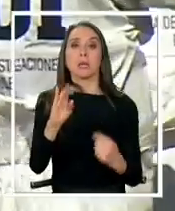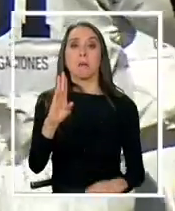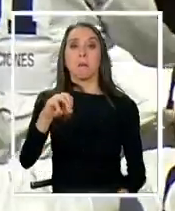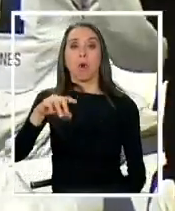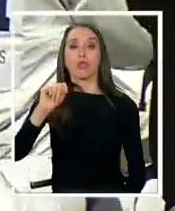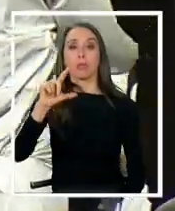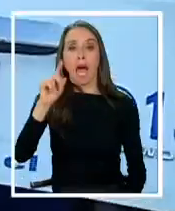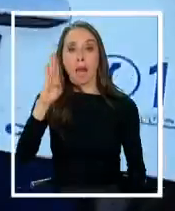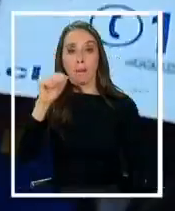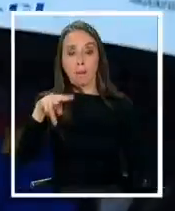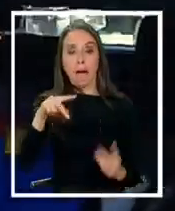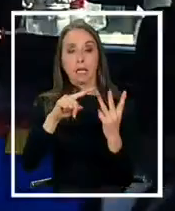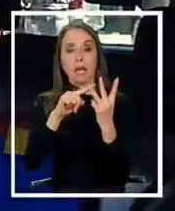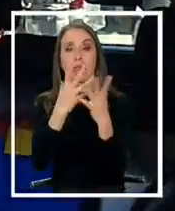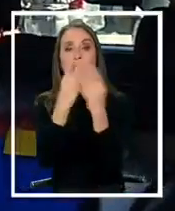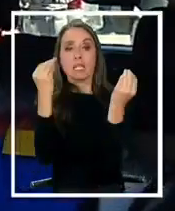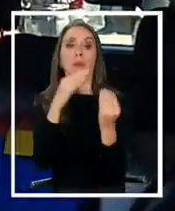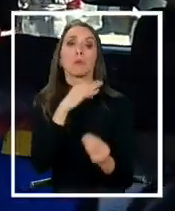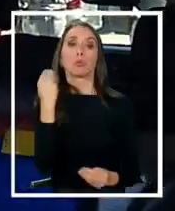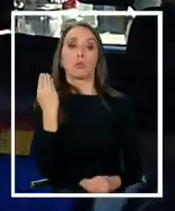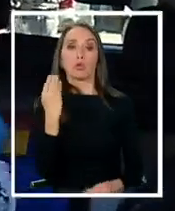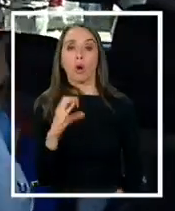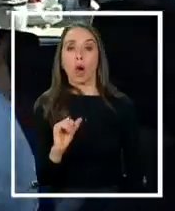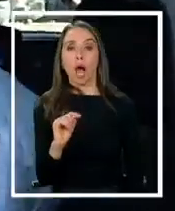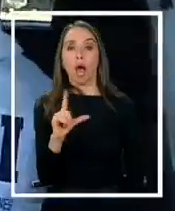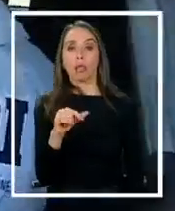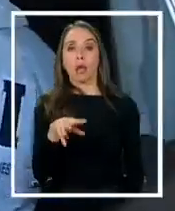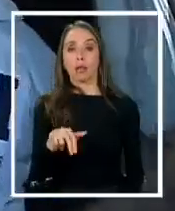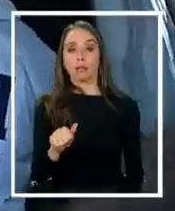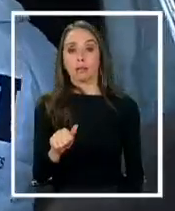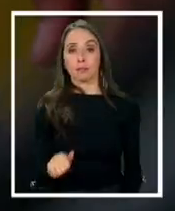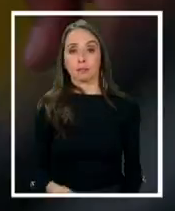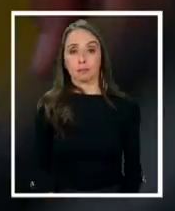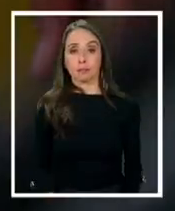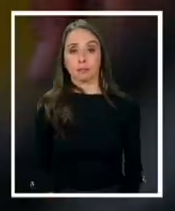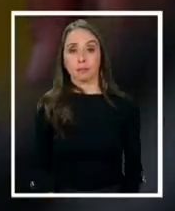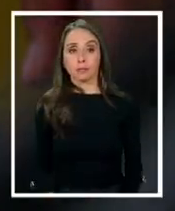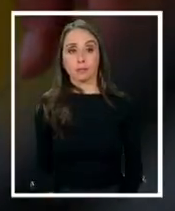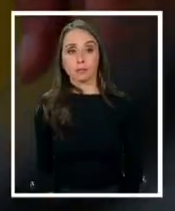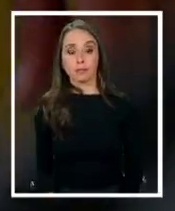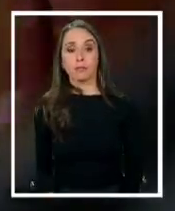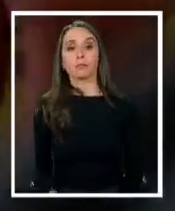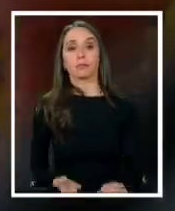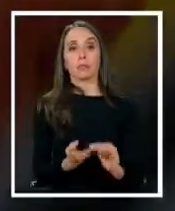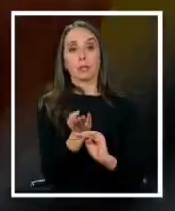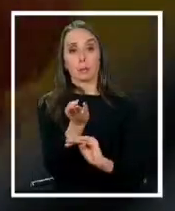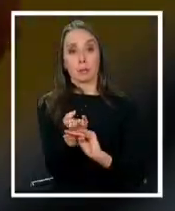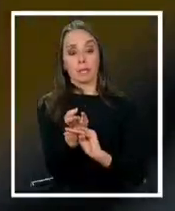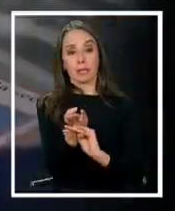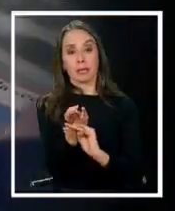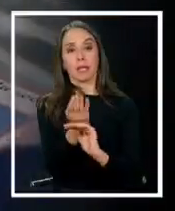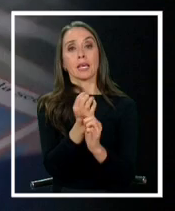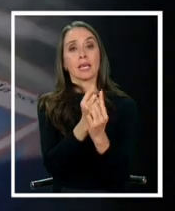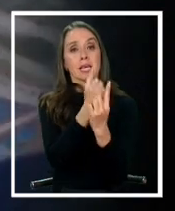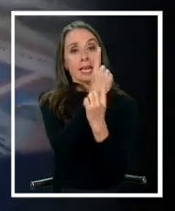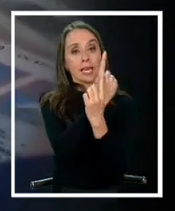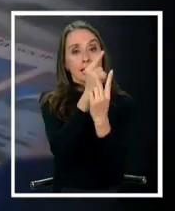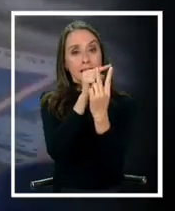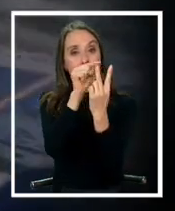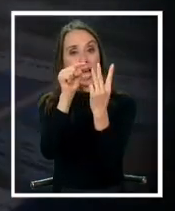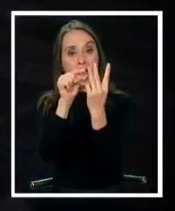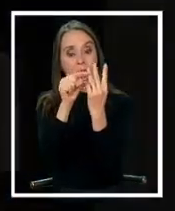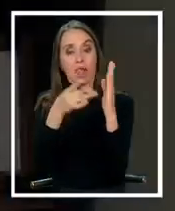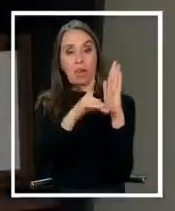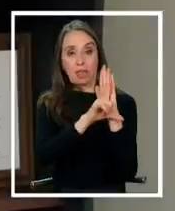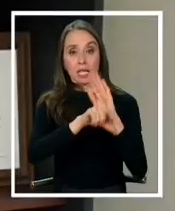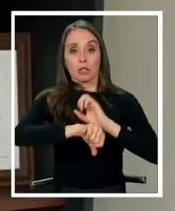además de la desaparición y muerte de Catalina. Se está pidiendo para cada uno de esos delitos la